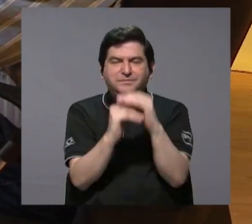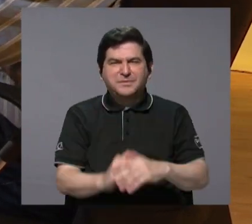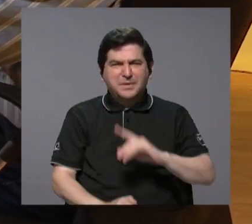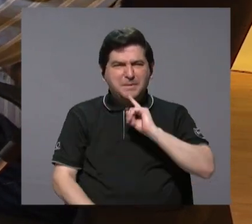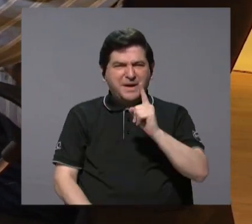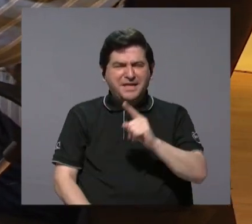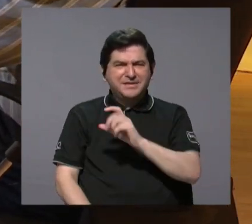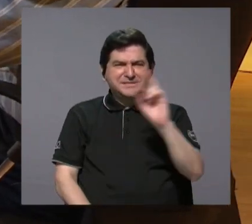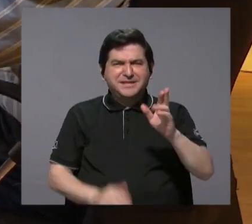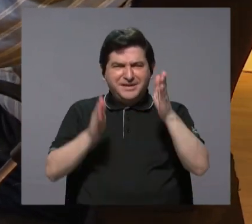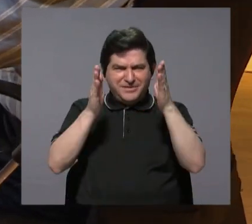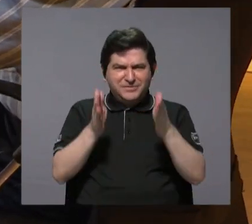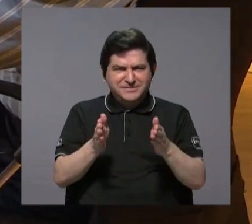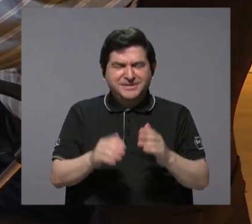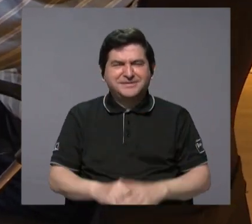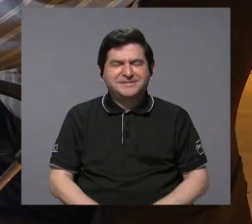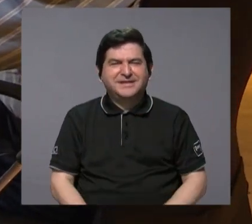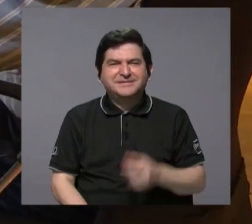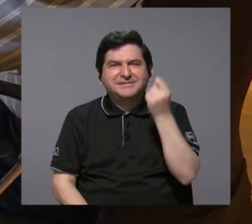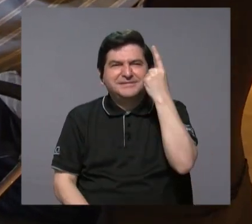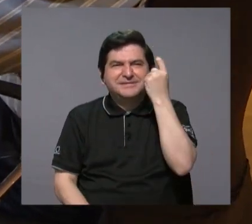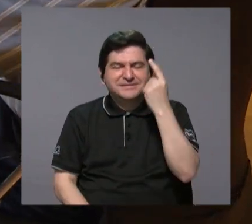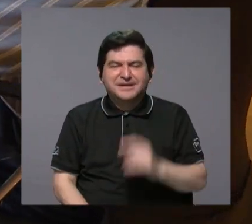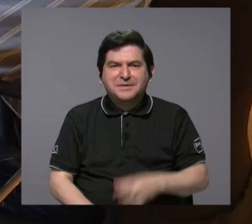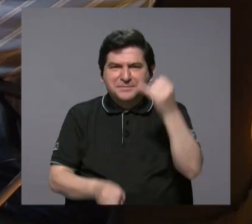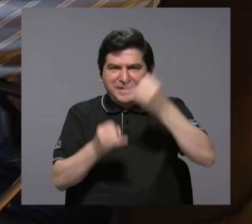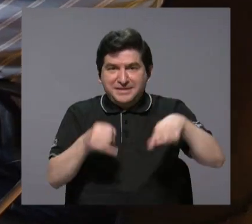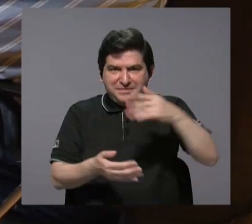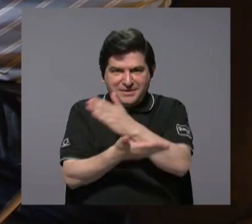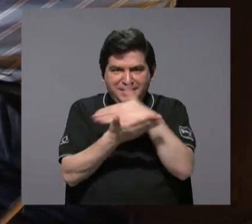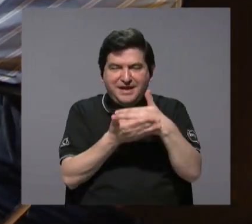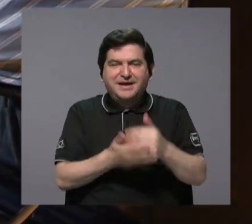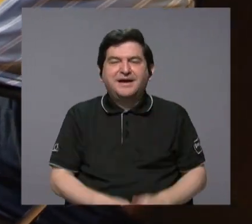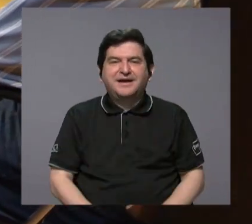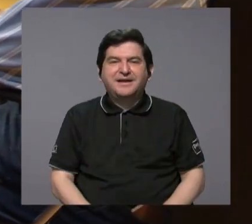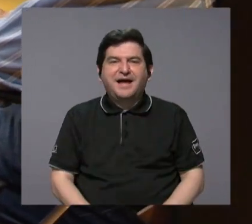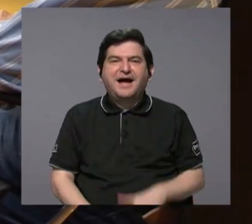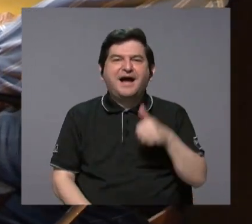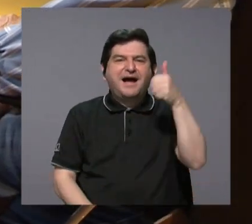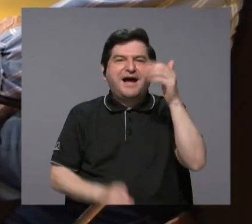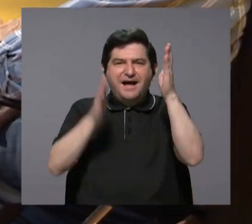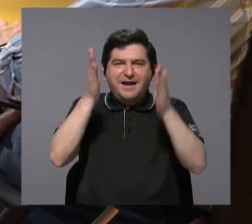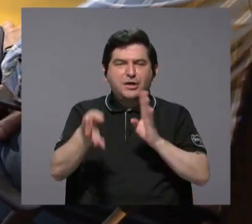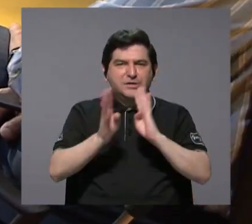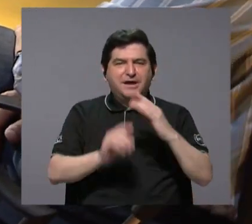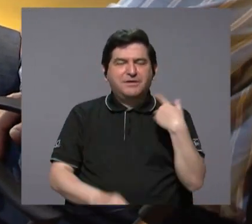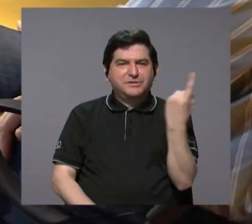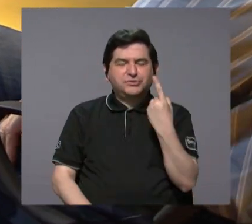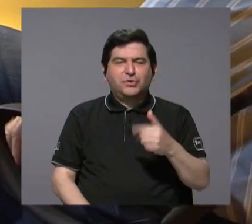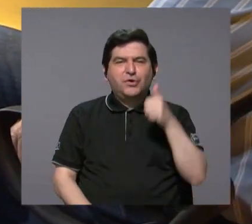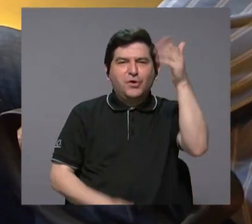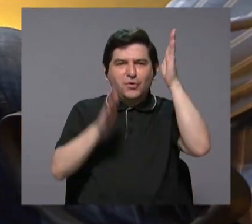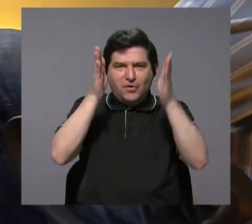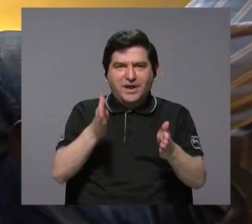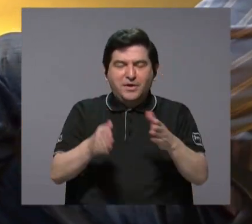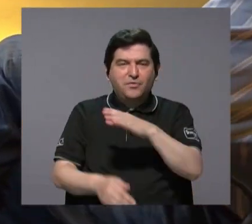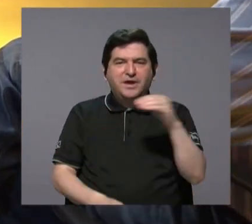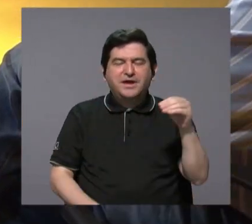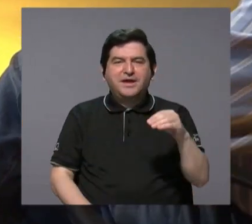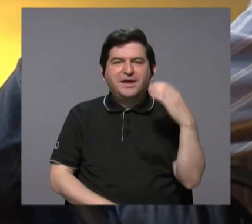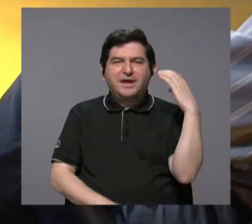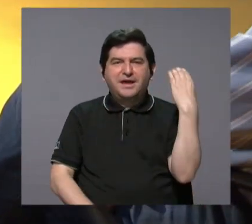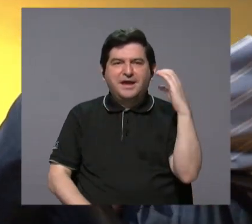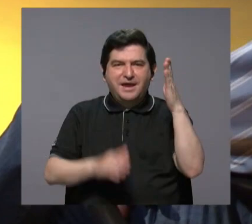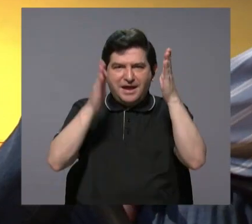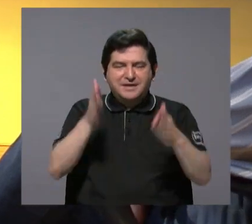en tico, y con esto concluimos este segmento, los liguistas solo se hablan con liguistas y los